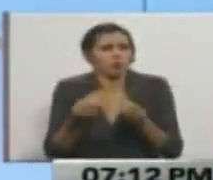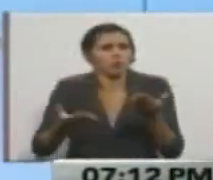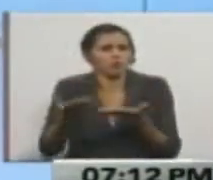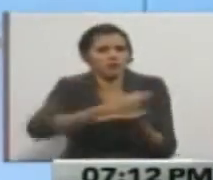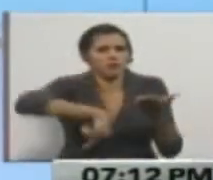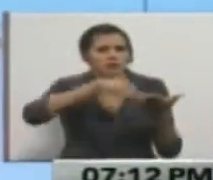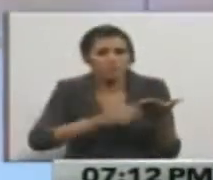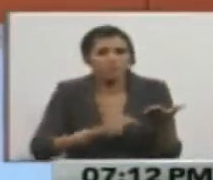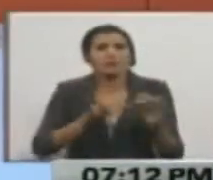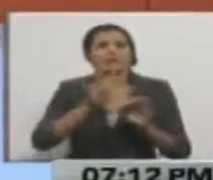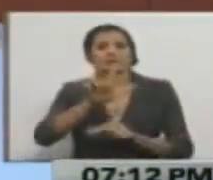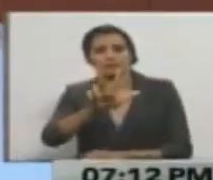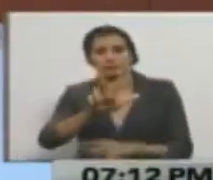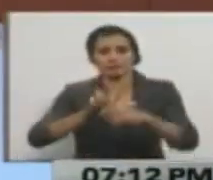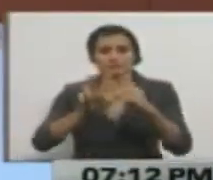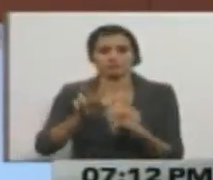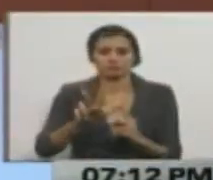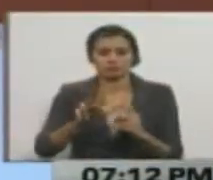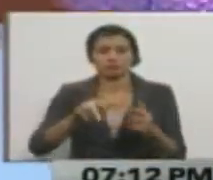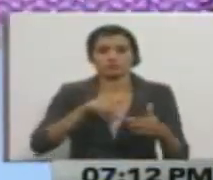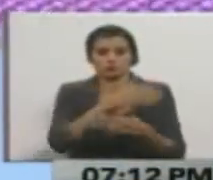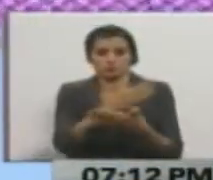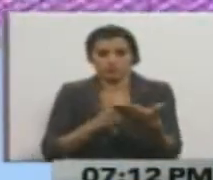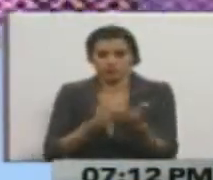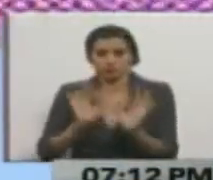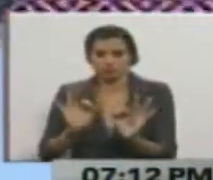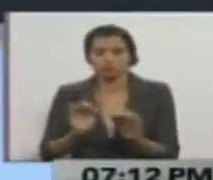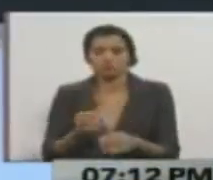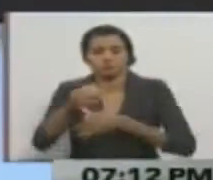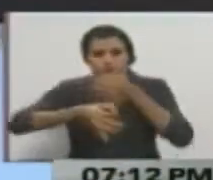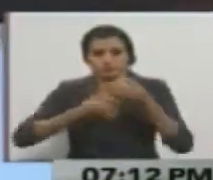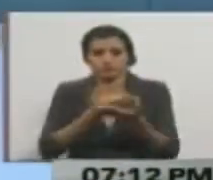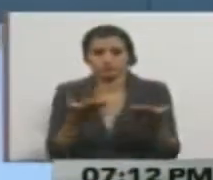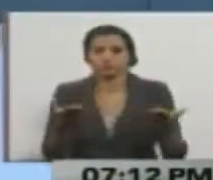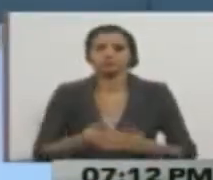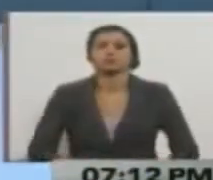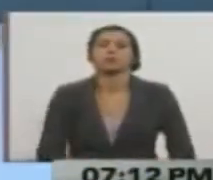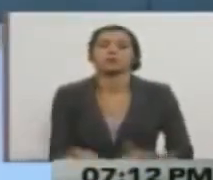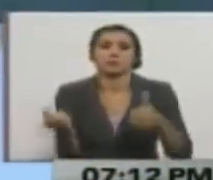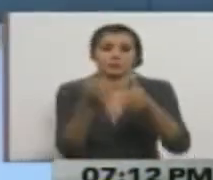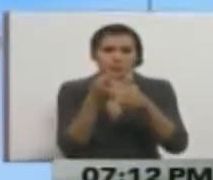tres etapas, venezolanos, venezolanas.